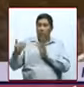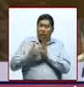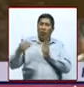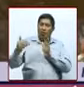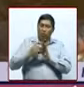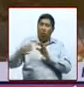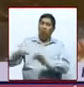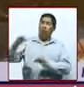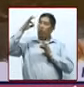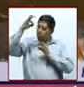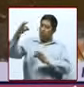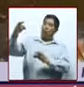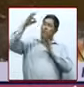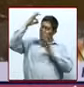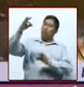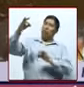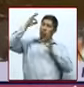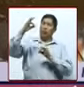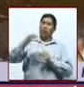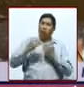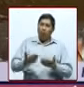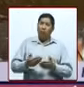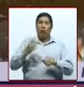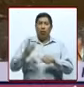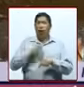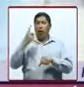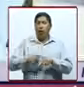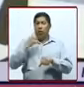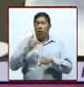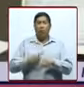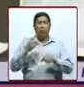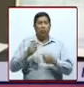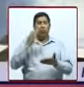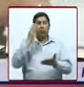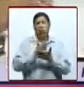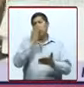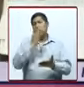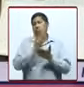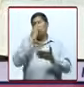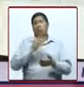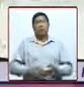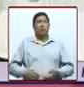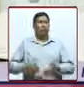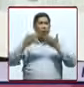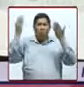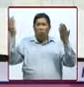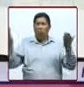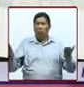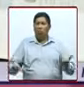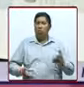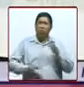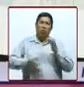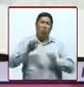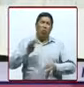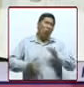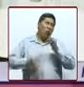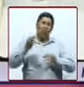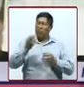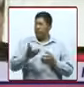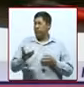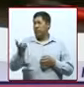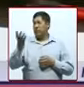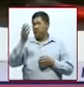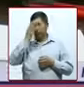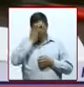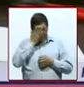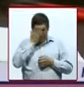Hemos convocado una y otra vez, pero esas una y otra vez nos han paralizado con amparo y con procesos que realmente son injustos